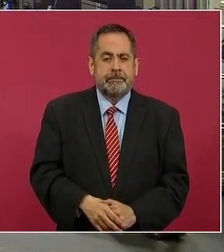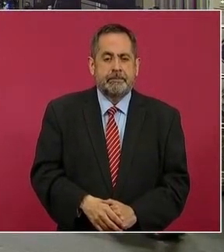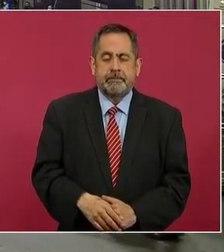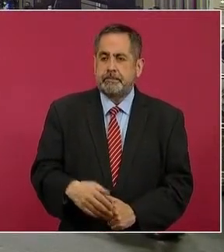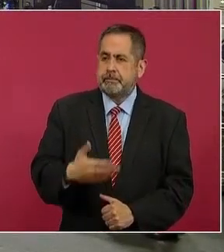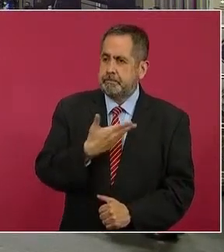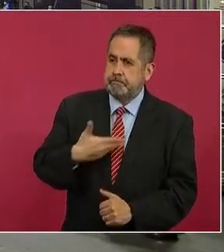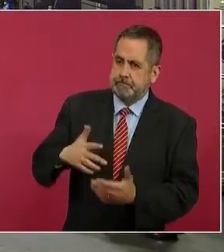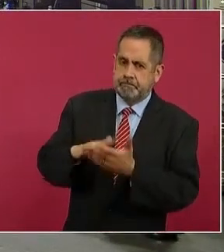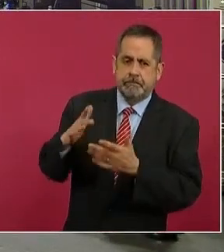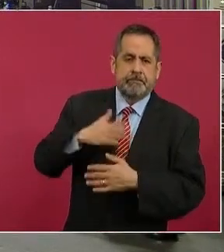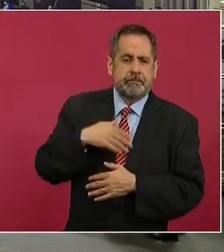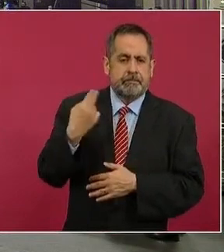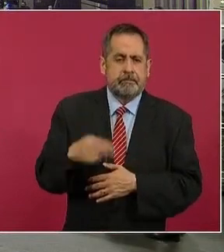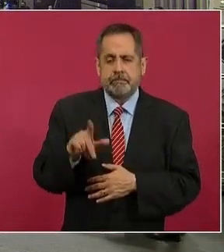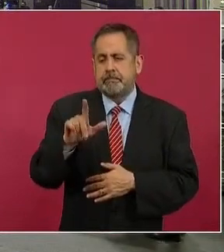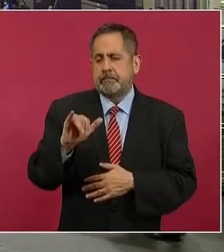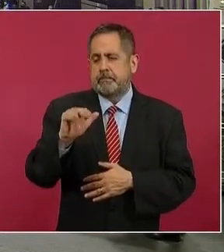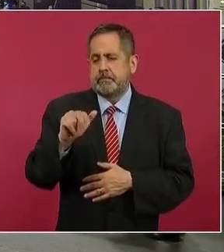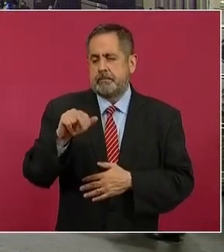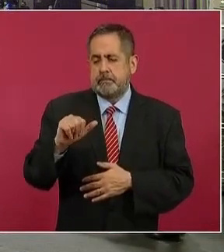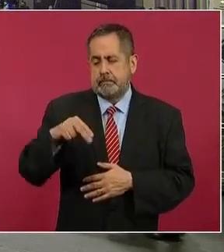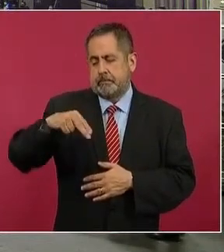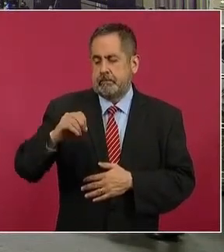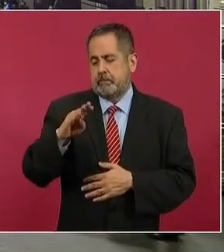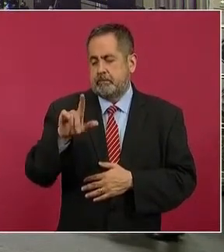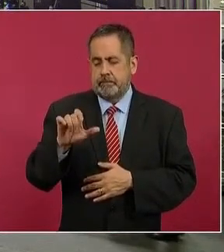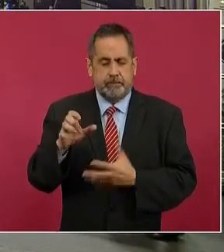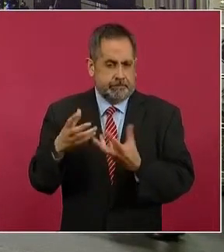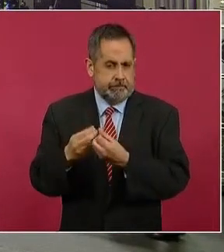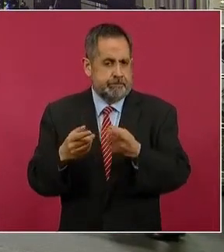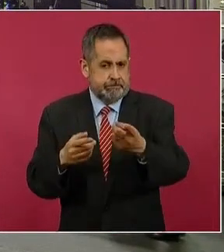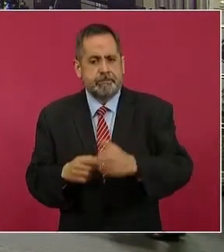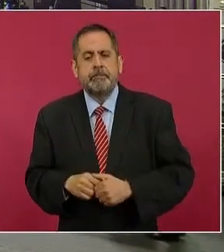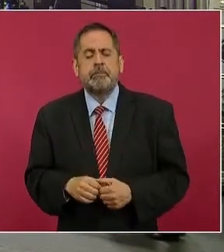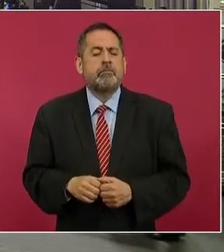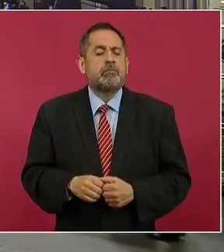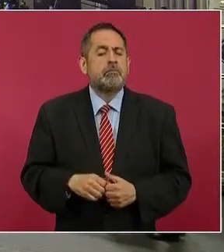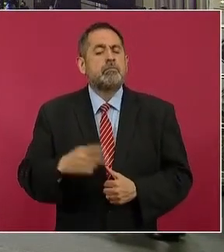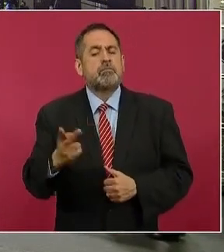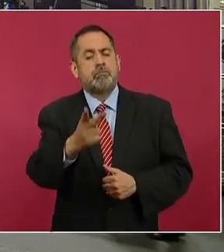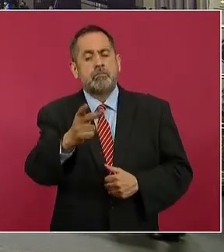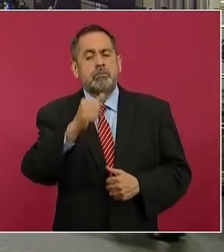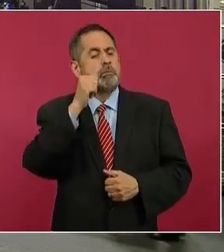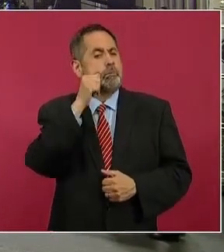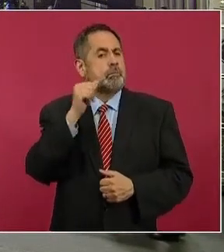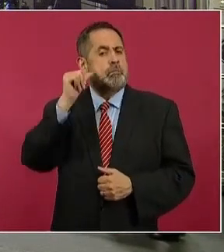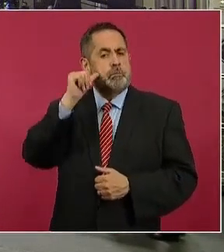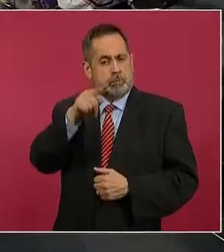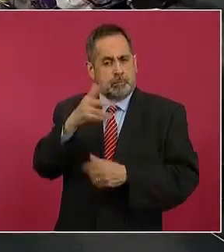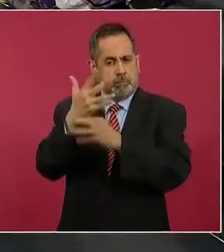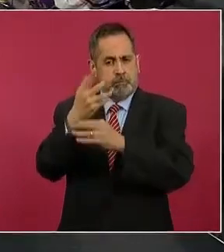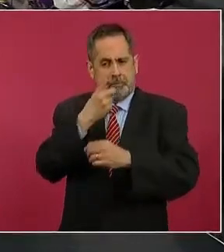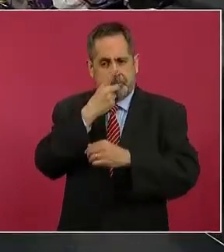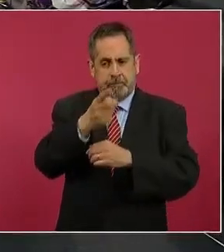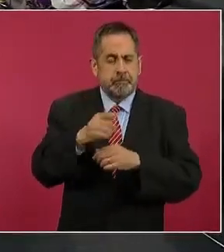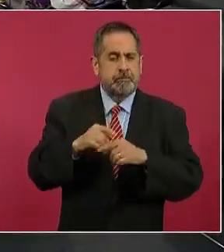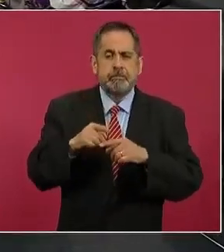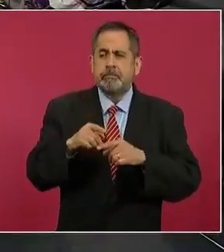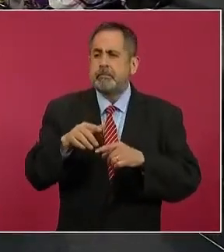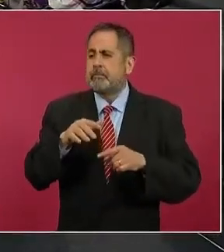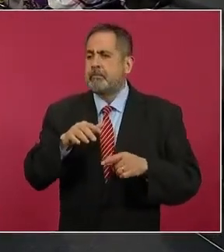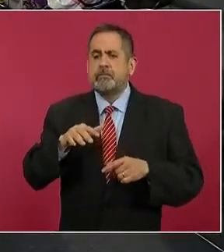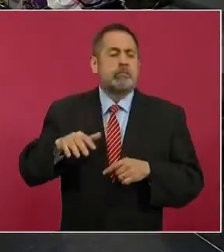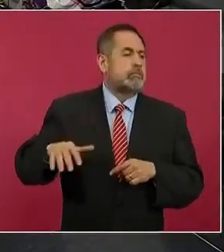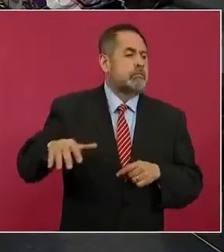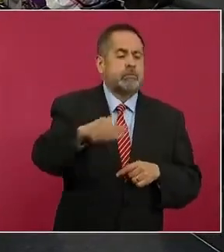Gracias, señor presidente. Buenos días. Liliana Noble, de Pulso Saludable. Preguntarle, ayer usted comentaba sobre la universalización